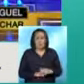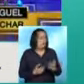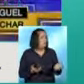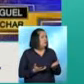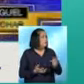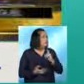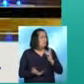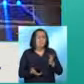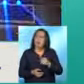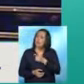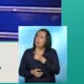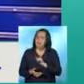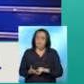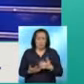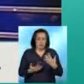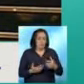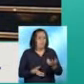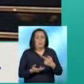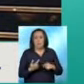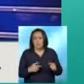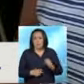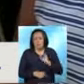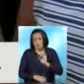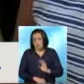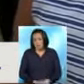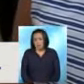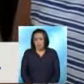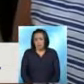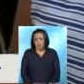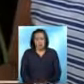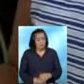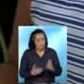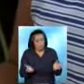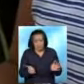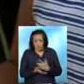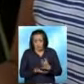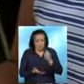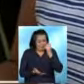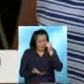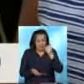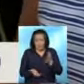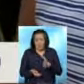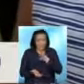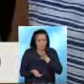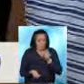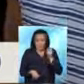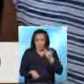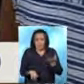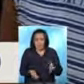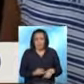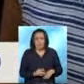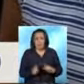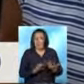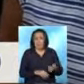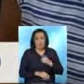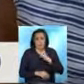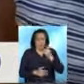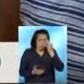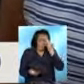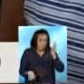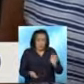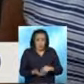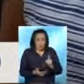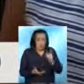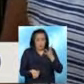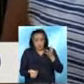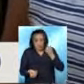¿Dónde está? Allá, dice. Ya viene, dice. Así está, no entiende todavía, ya está. No sé si entiende o no